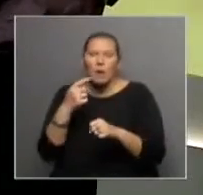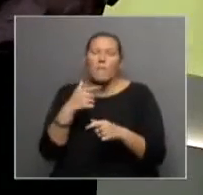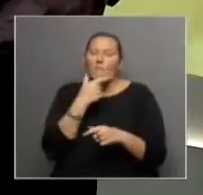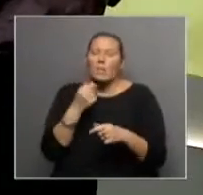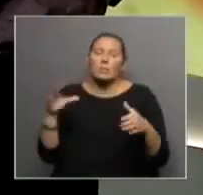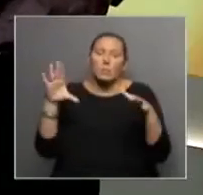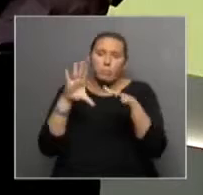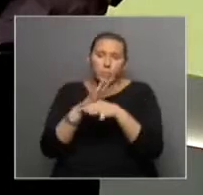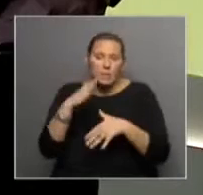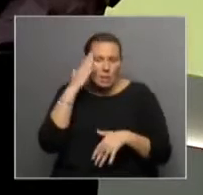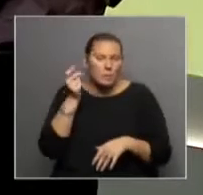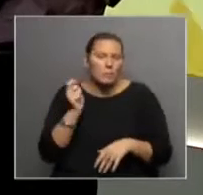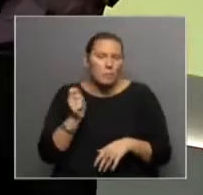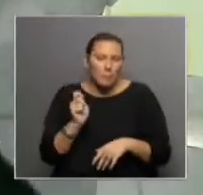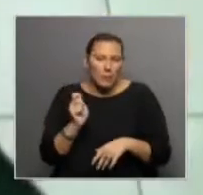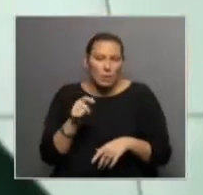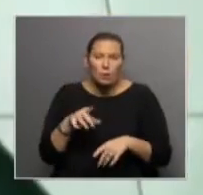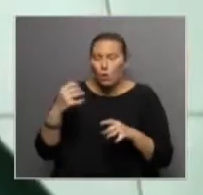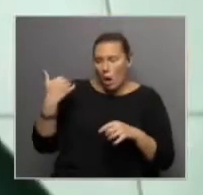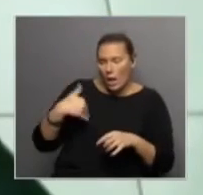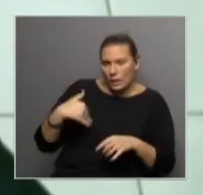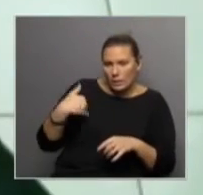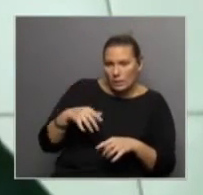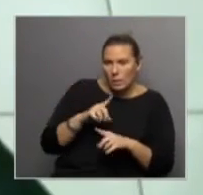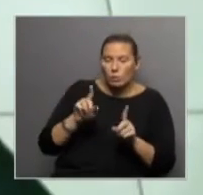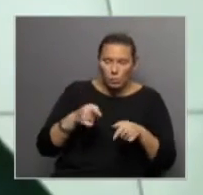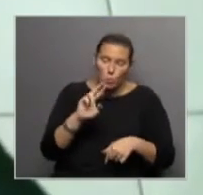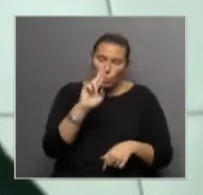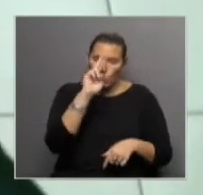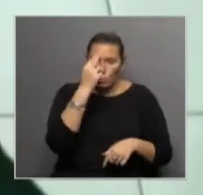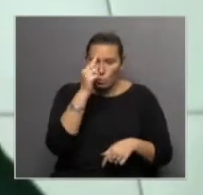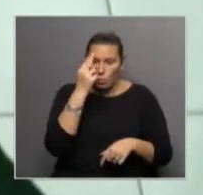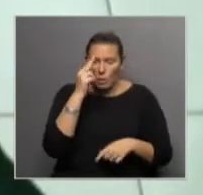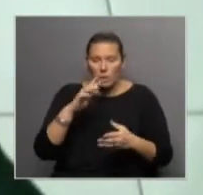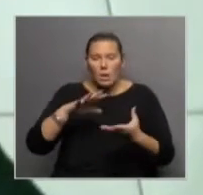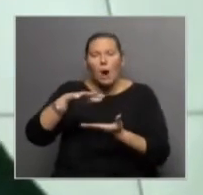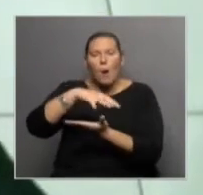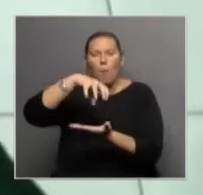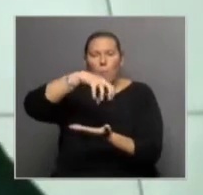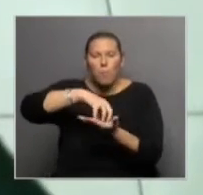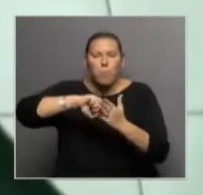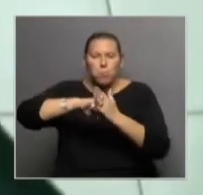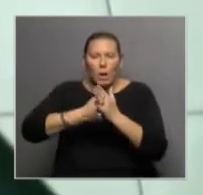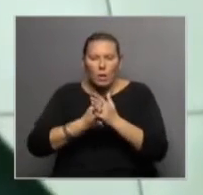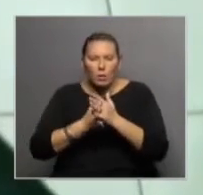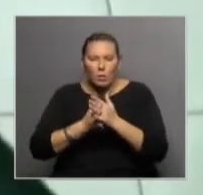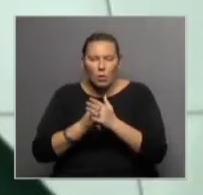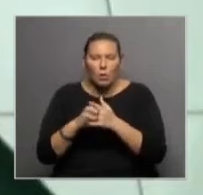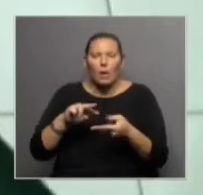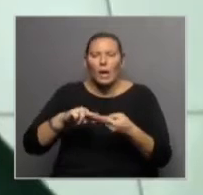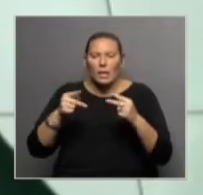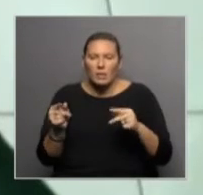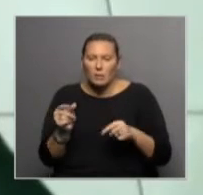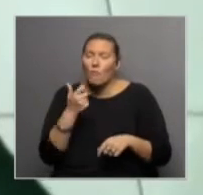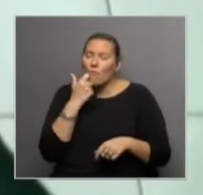¿no? Sí, este mensaje no solamente es para Argentina, sino también para Uruguay. el banco de datos genéticos de Uruguay lo tenemos